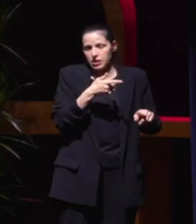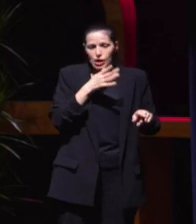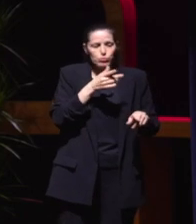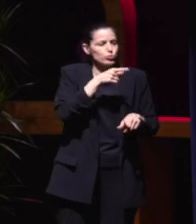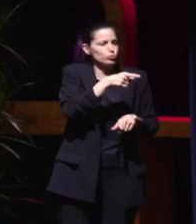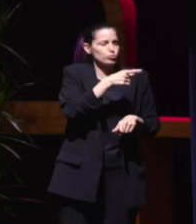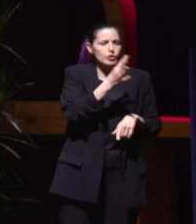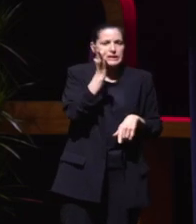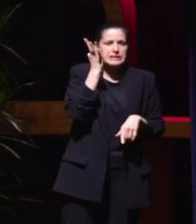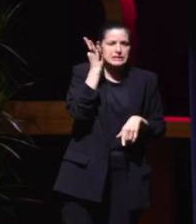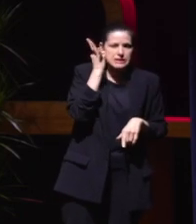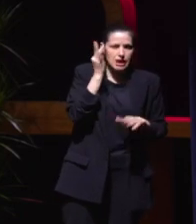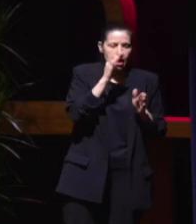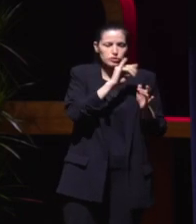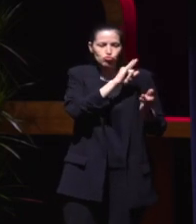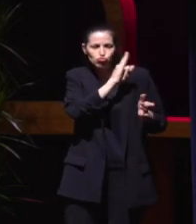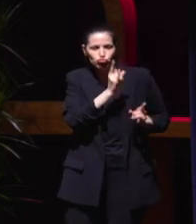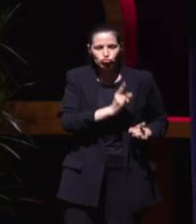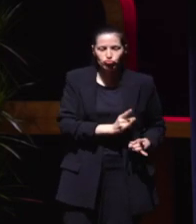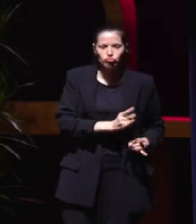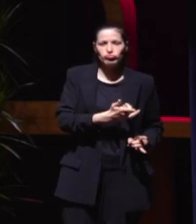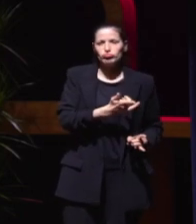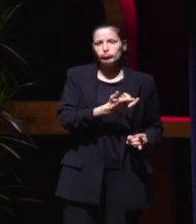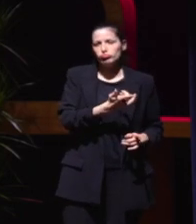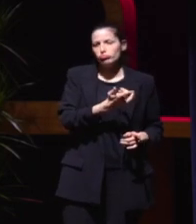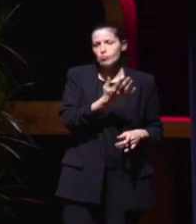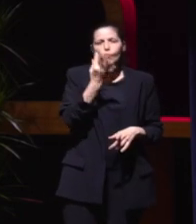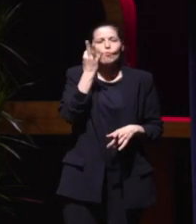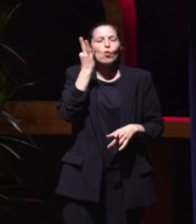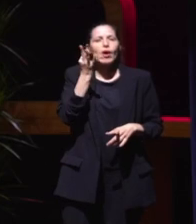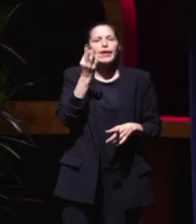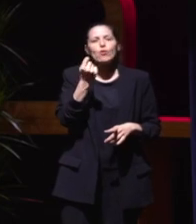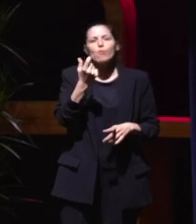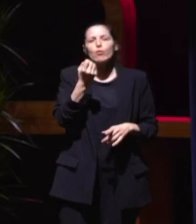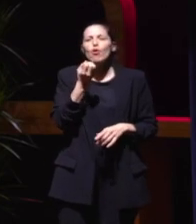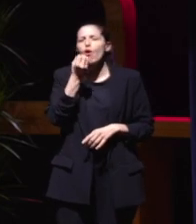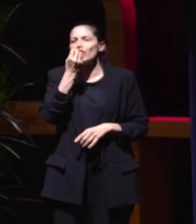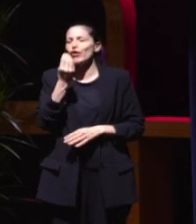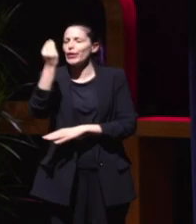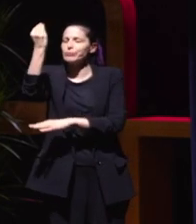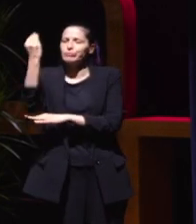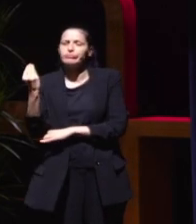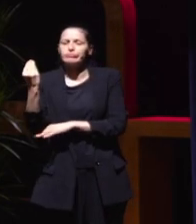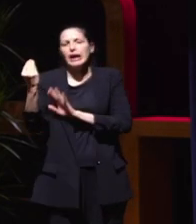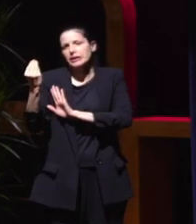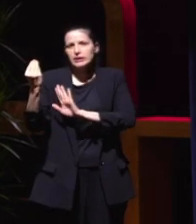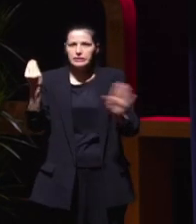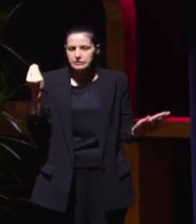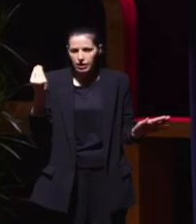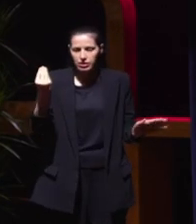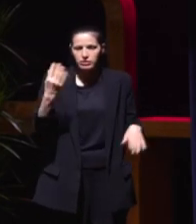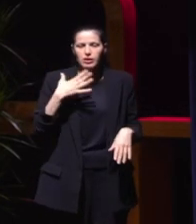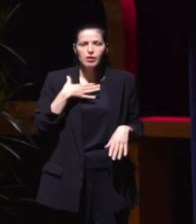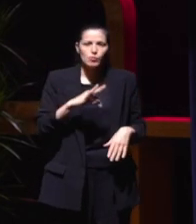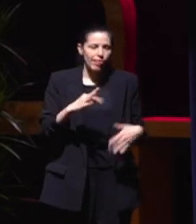chicas tal y cual las mujeres que las mujeres florero no que les podían hacer mucho sufrir pero siempre